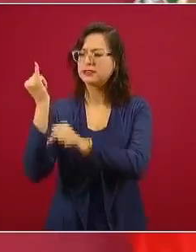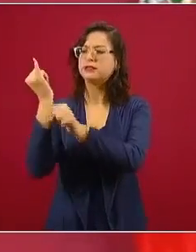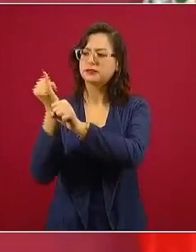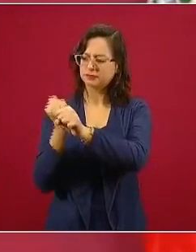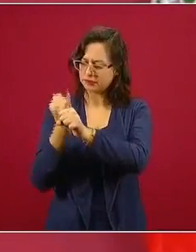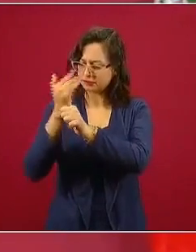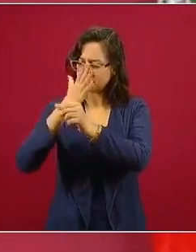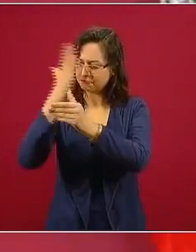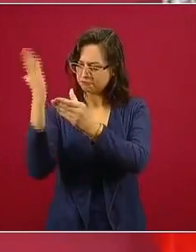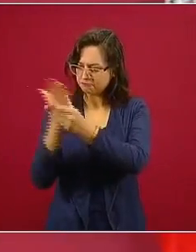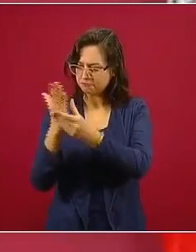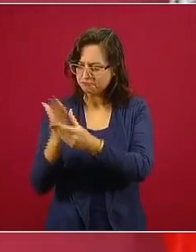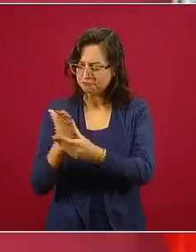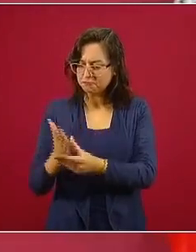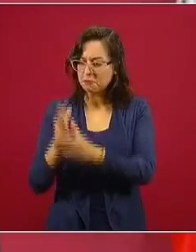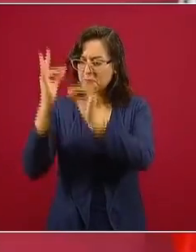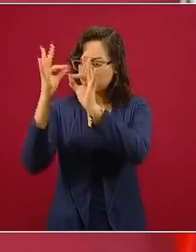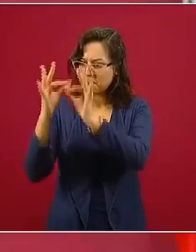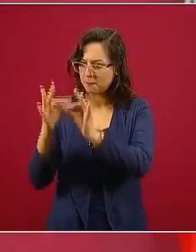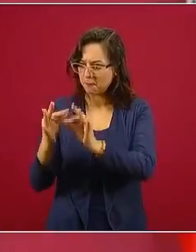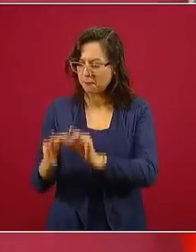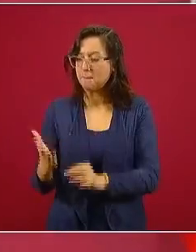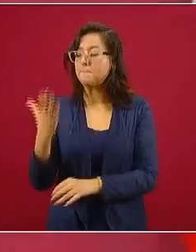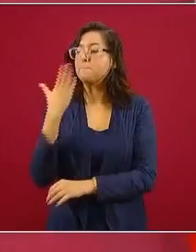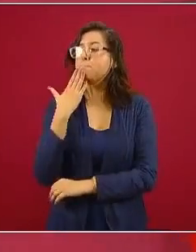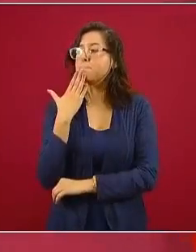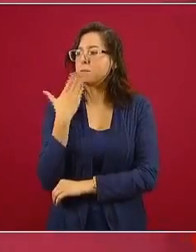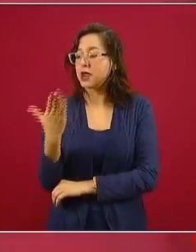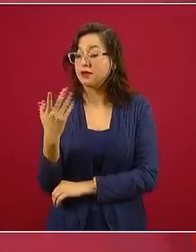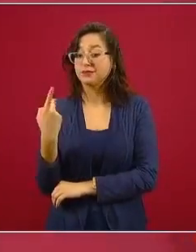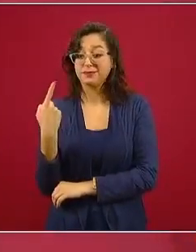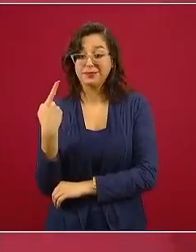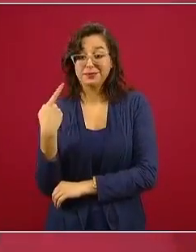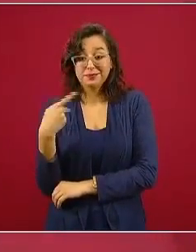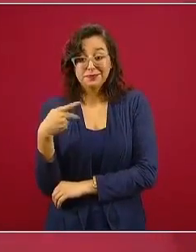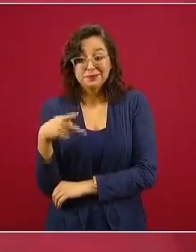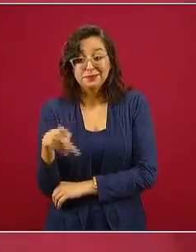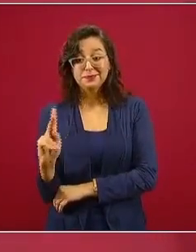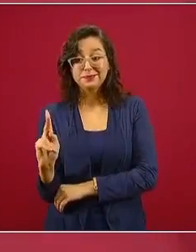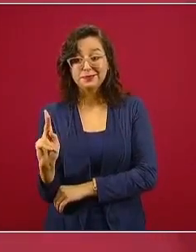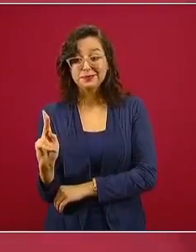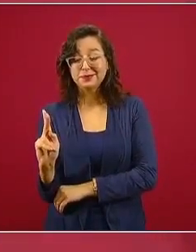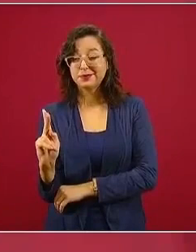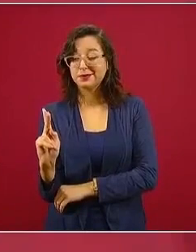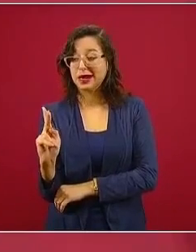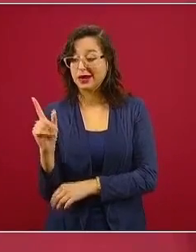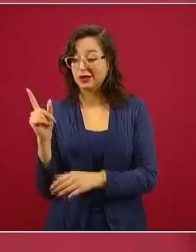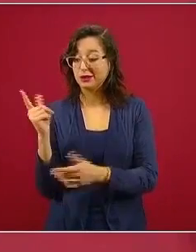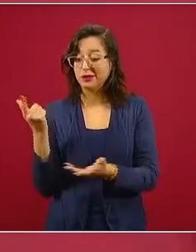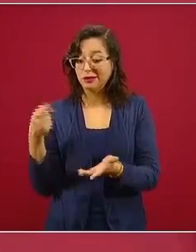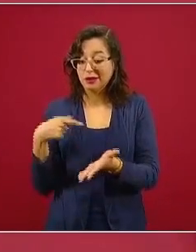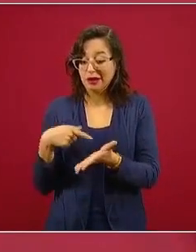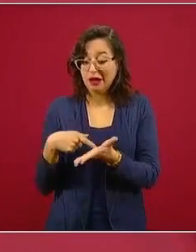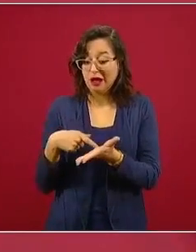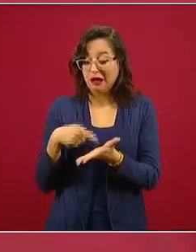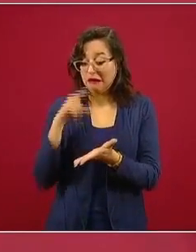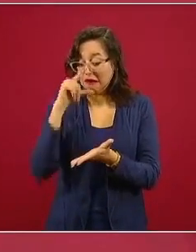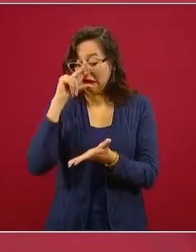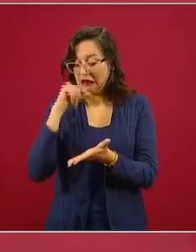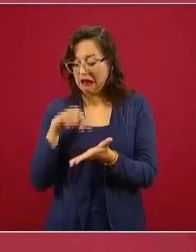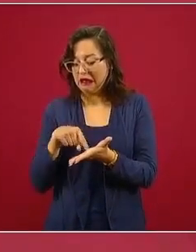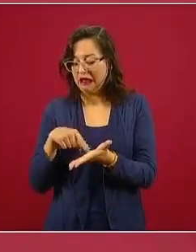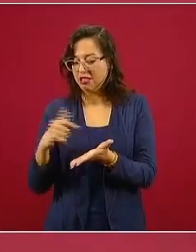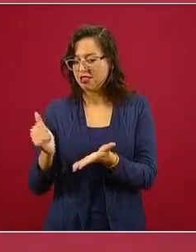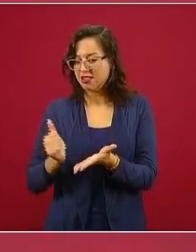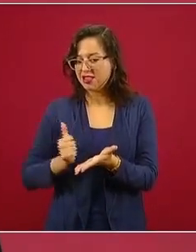utilizar una deficiencia en el caso de que se haya presentado como